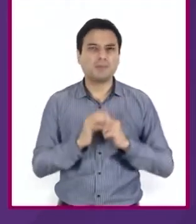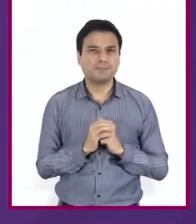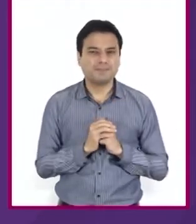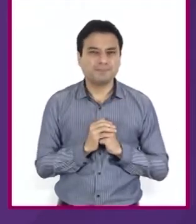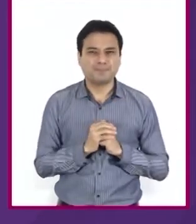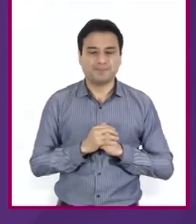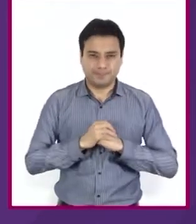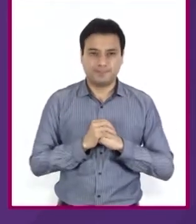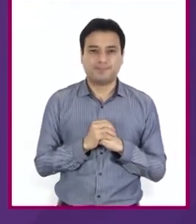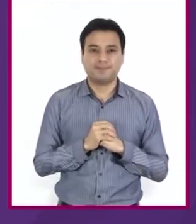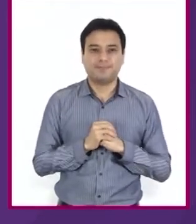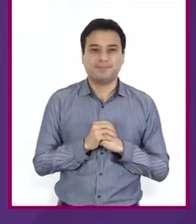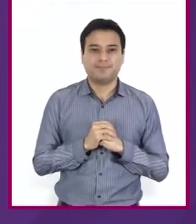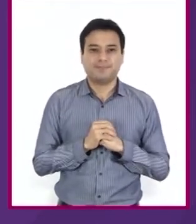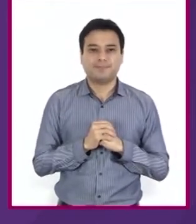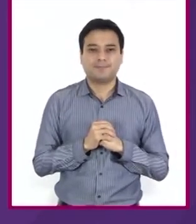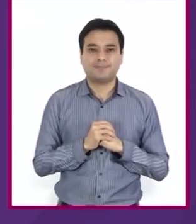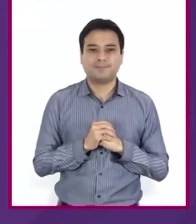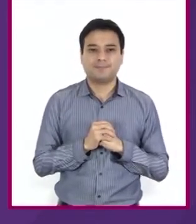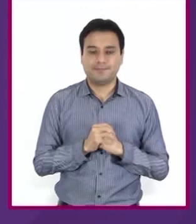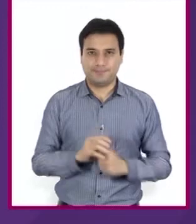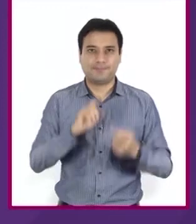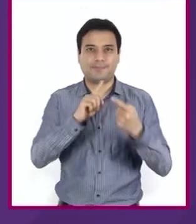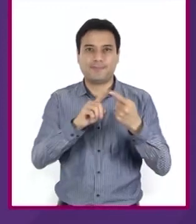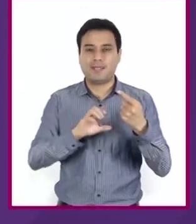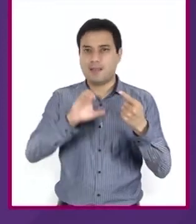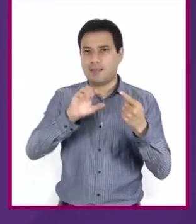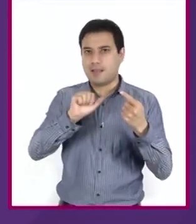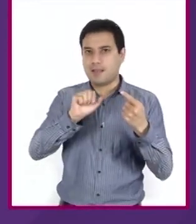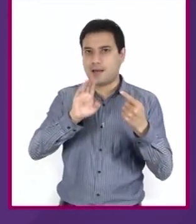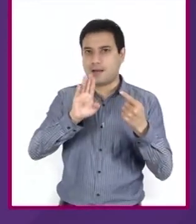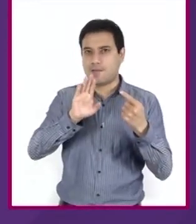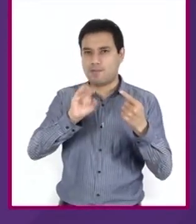¿Cuáles son las funciones de los carbohidratos,